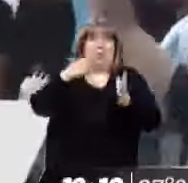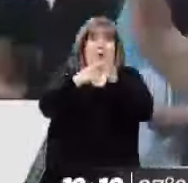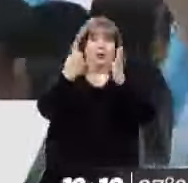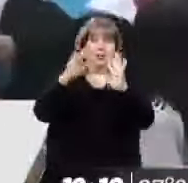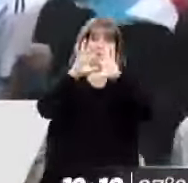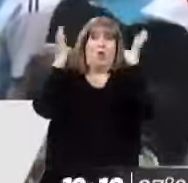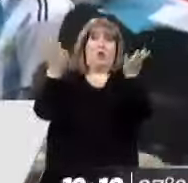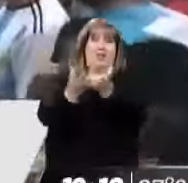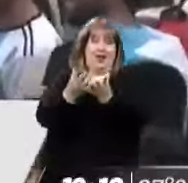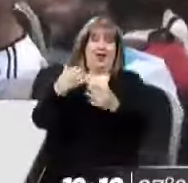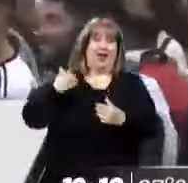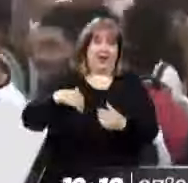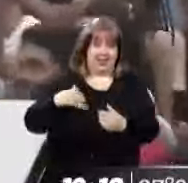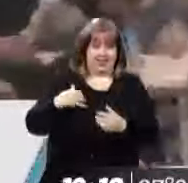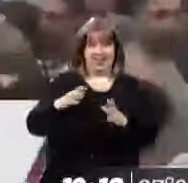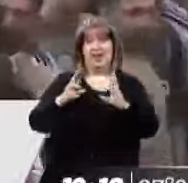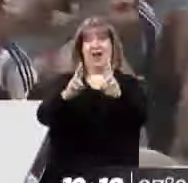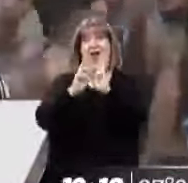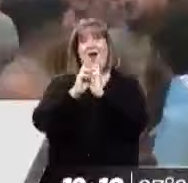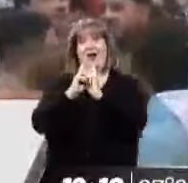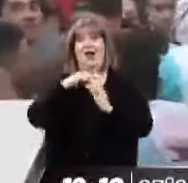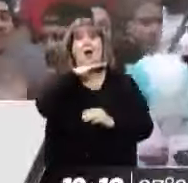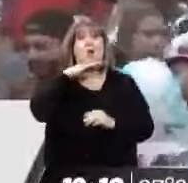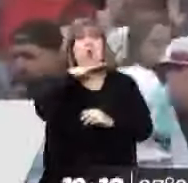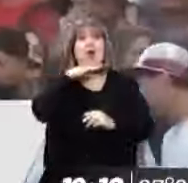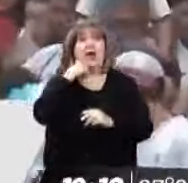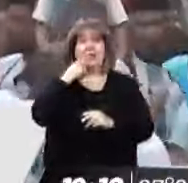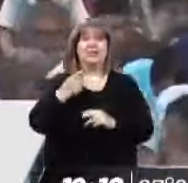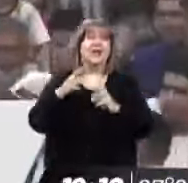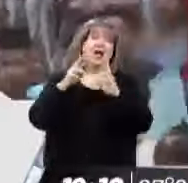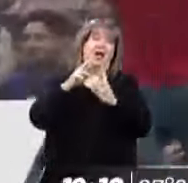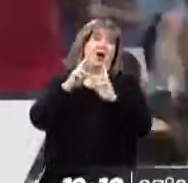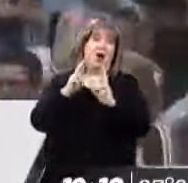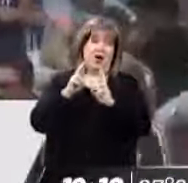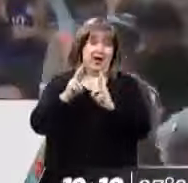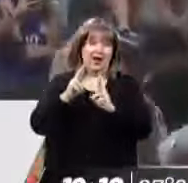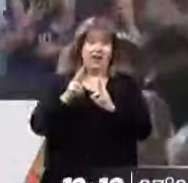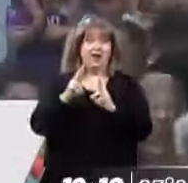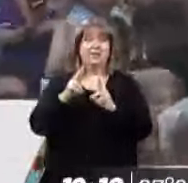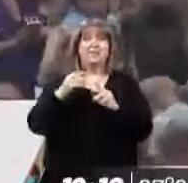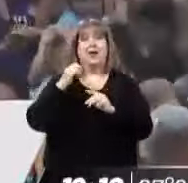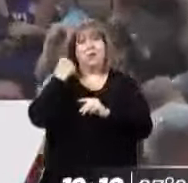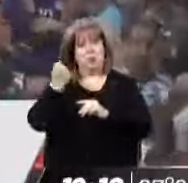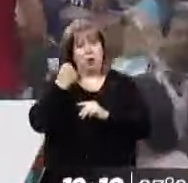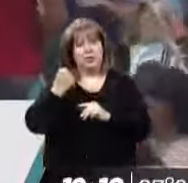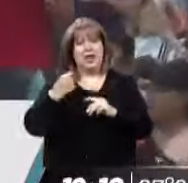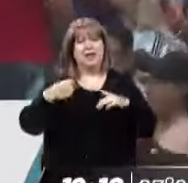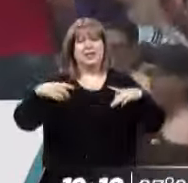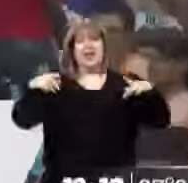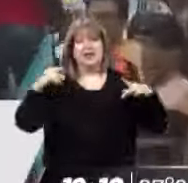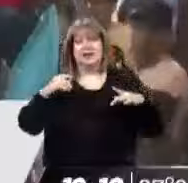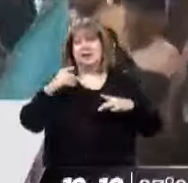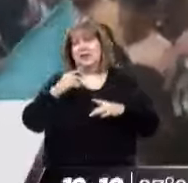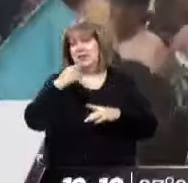colaborar para muchas otras cosas más. Ojalá que así sea. Lo que sí podemos asegurar es que están dejando una postal histórica. Yo creo que esta